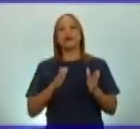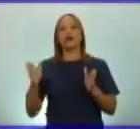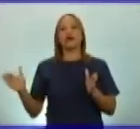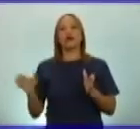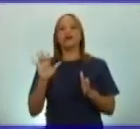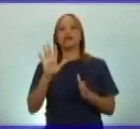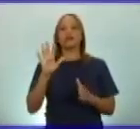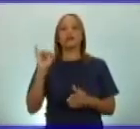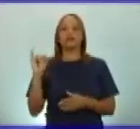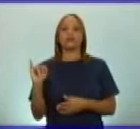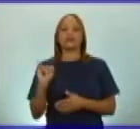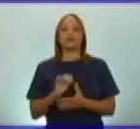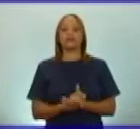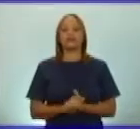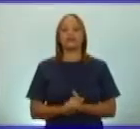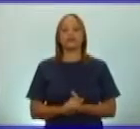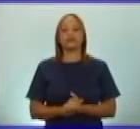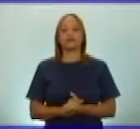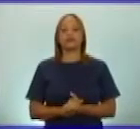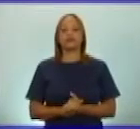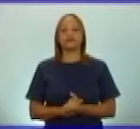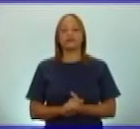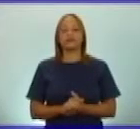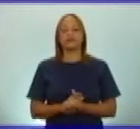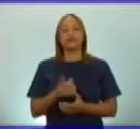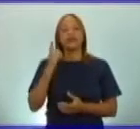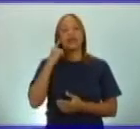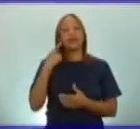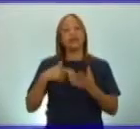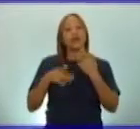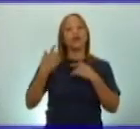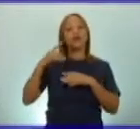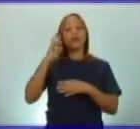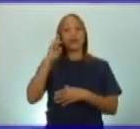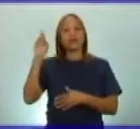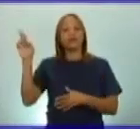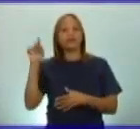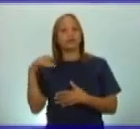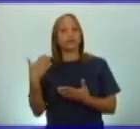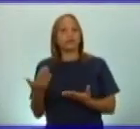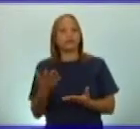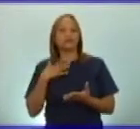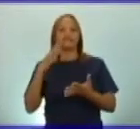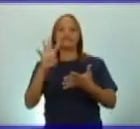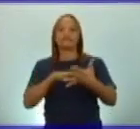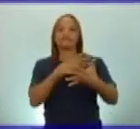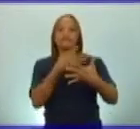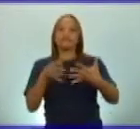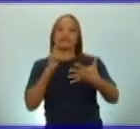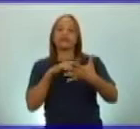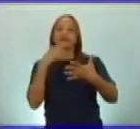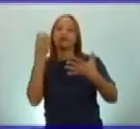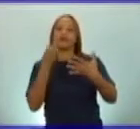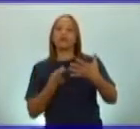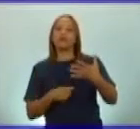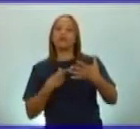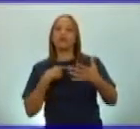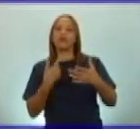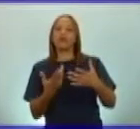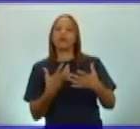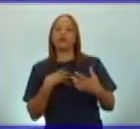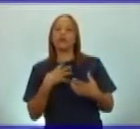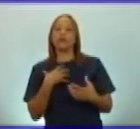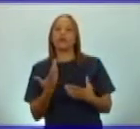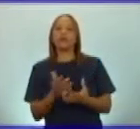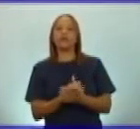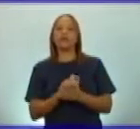libro de texto. Quizás ustedes recuerden, y como pueden ver en la gráfica, cuáles fueron las causas que motivaron el inicio de